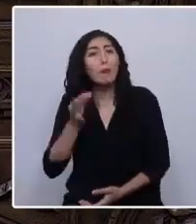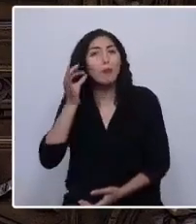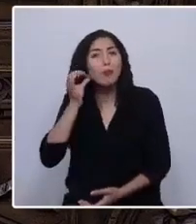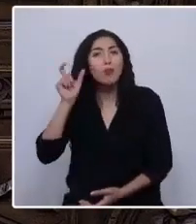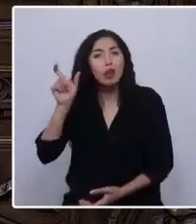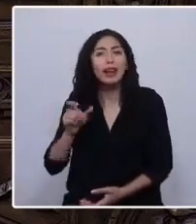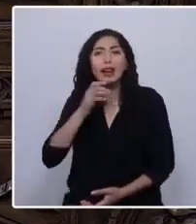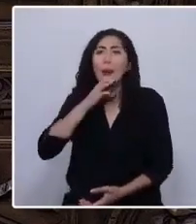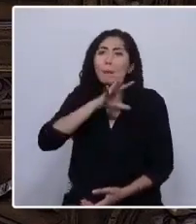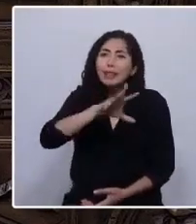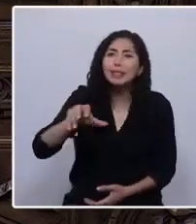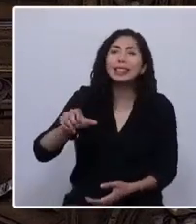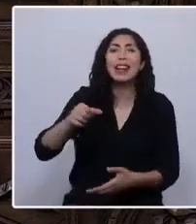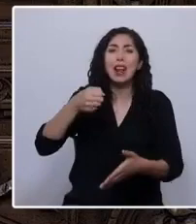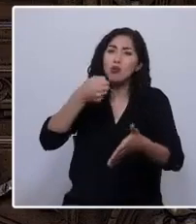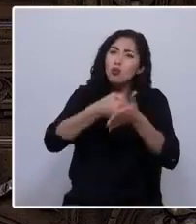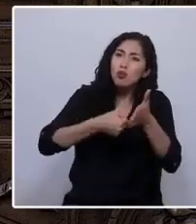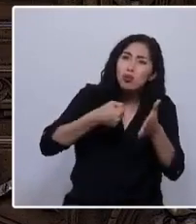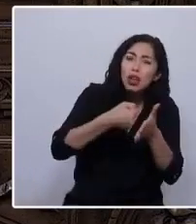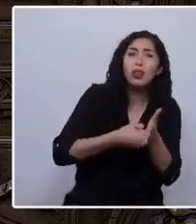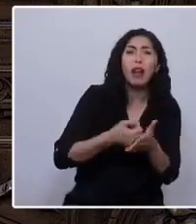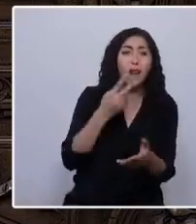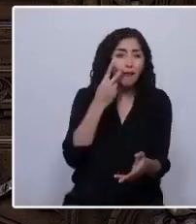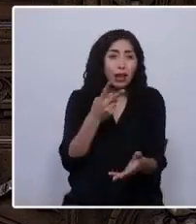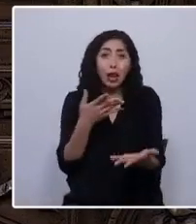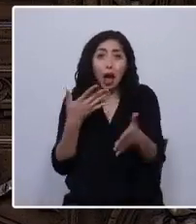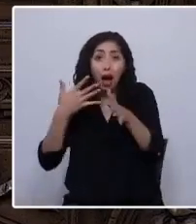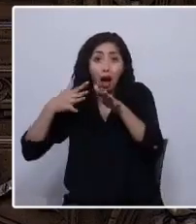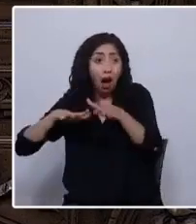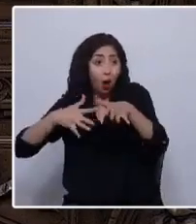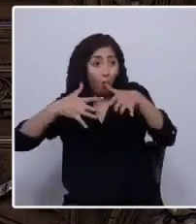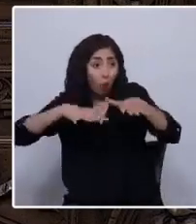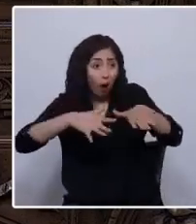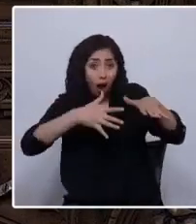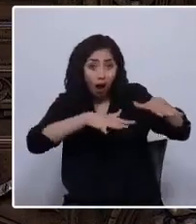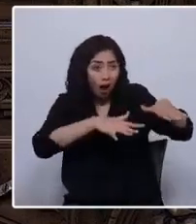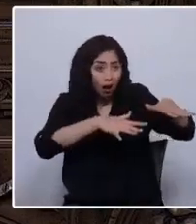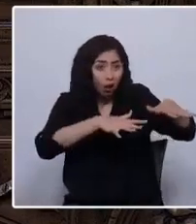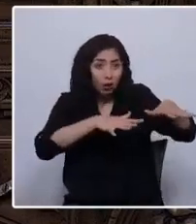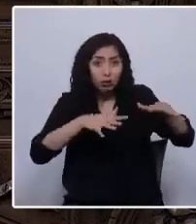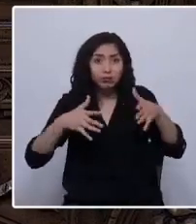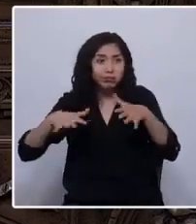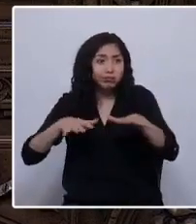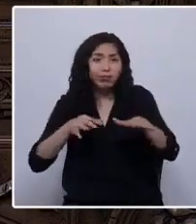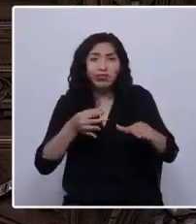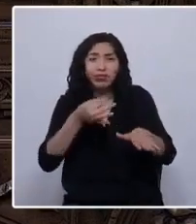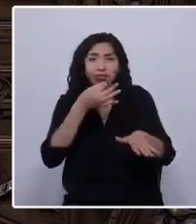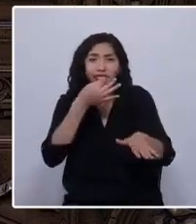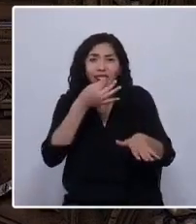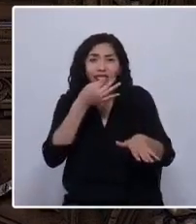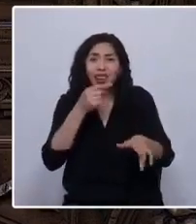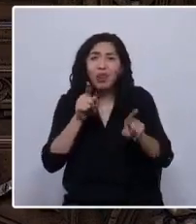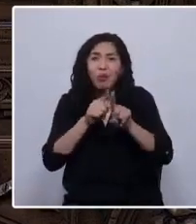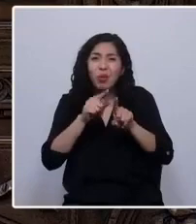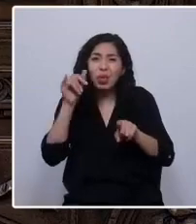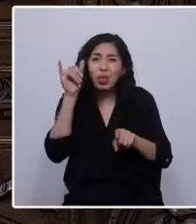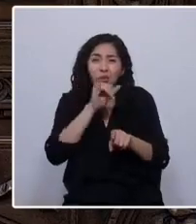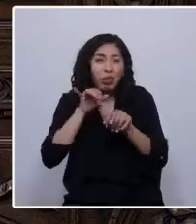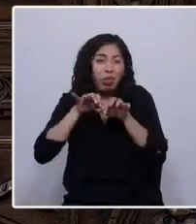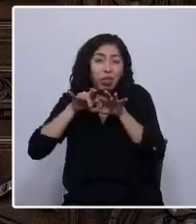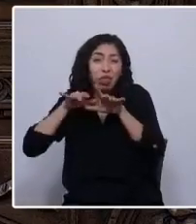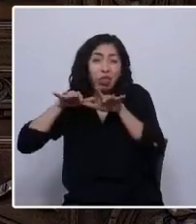campesina, luchadora, que ha visto cómo las aguas que corren bajo su tierra se tiñen de verde petróleo, de gris